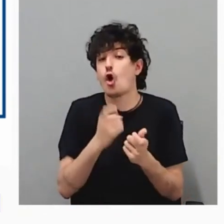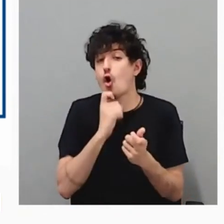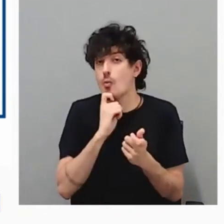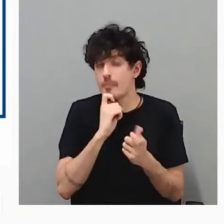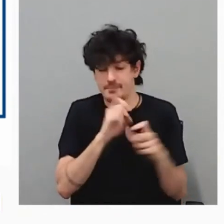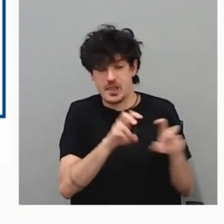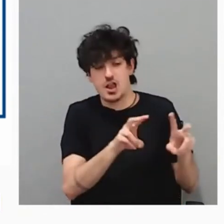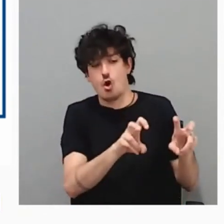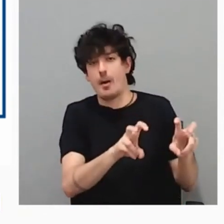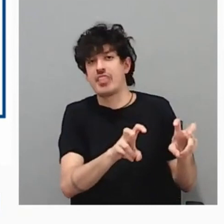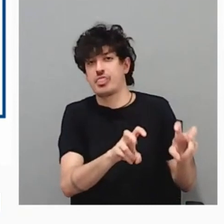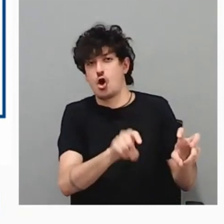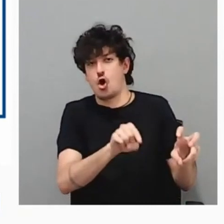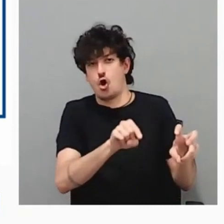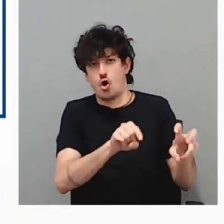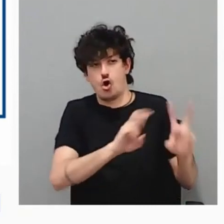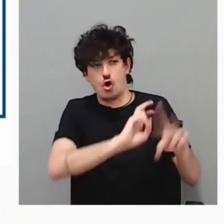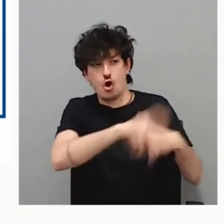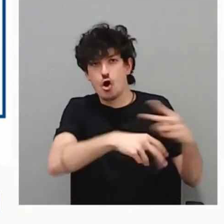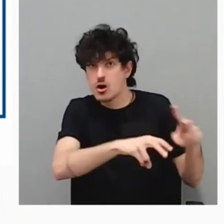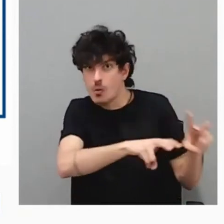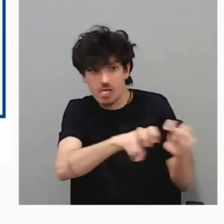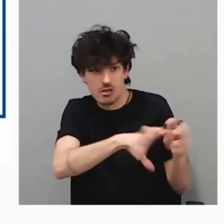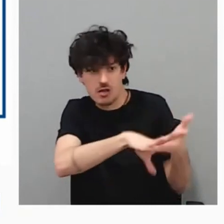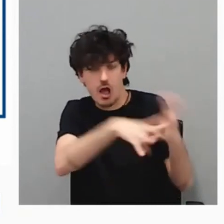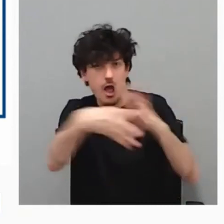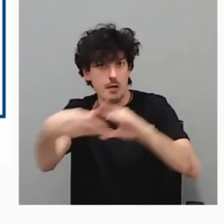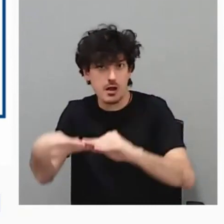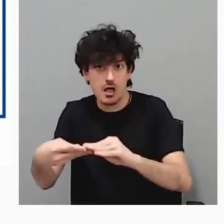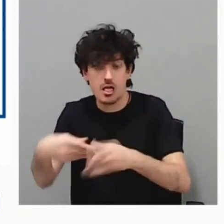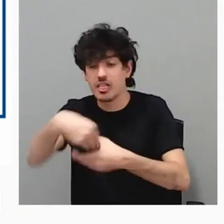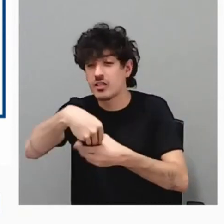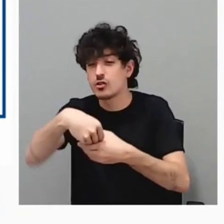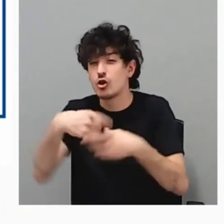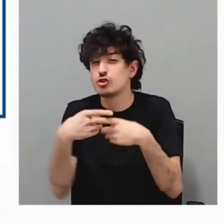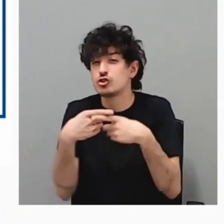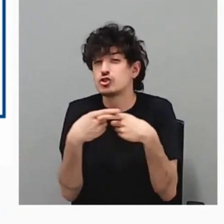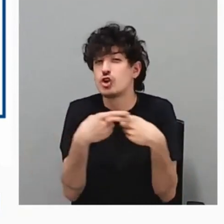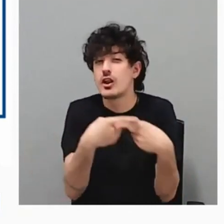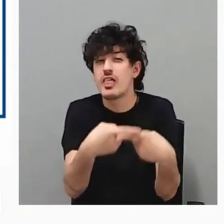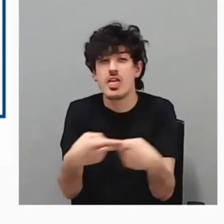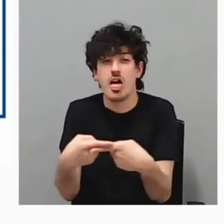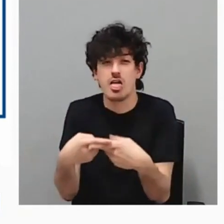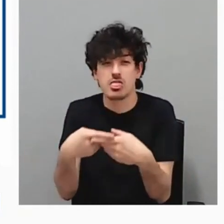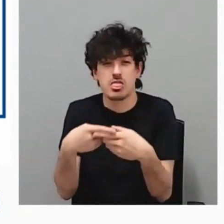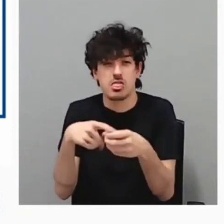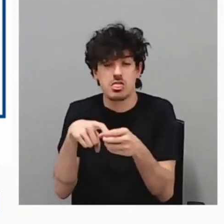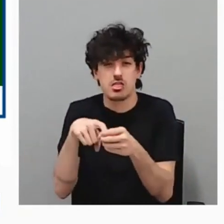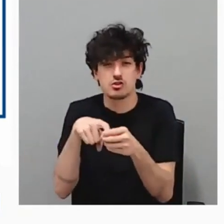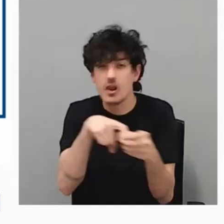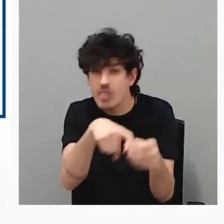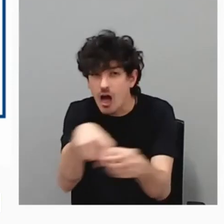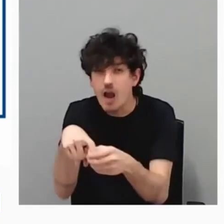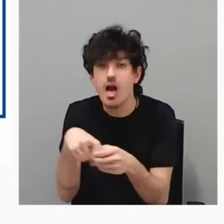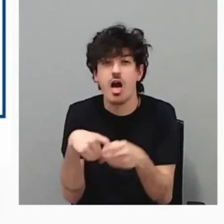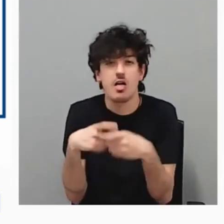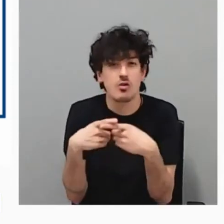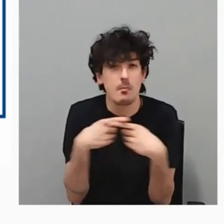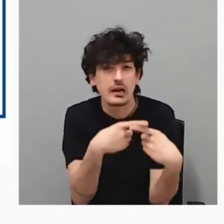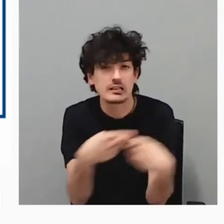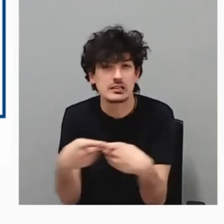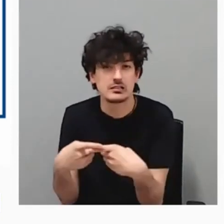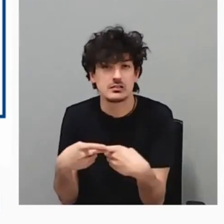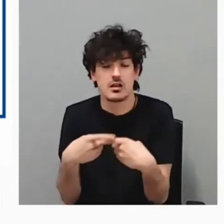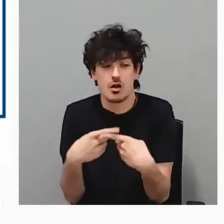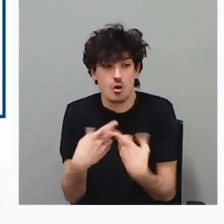tienen que tener la solidaridad, la austeridad, el compartir y el hacerlo juntos. ¿Por qué? Porque, y yo